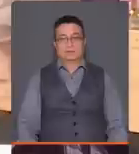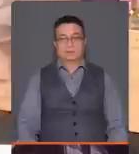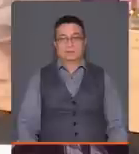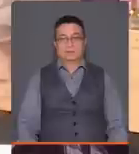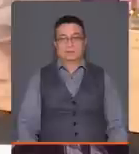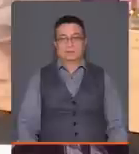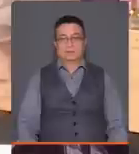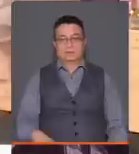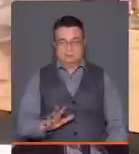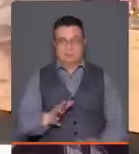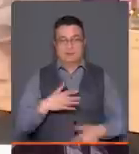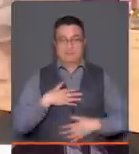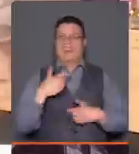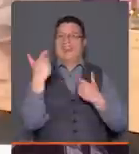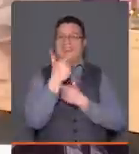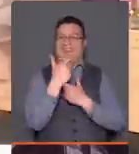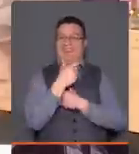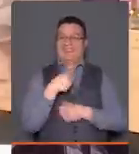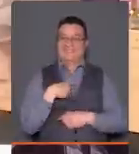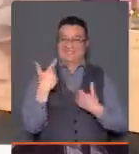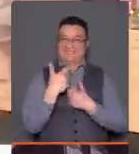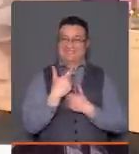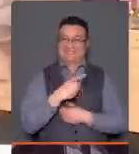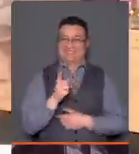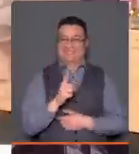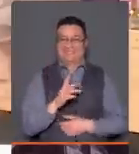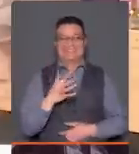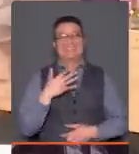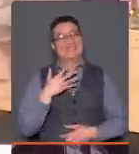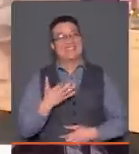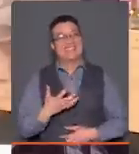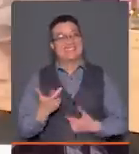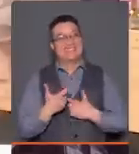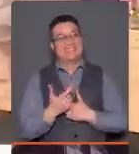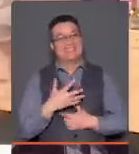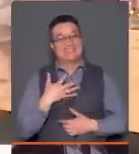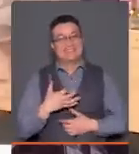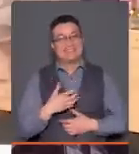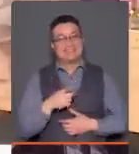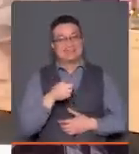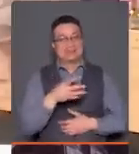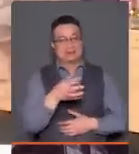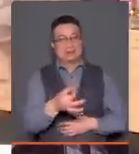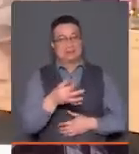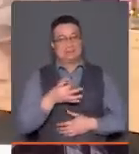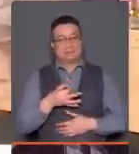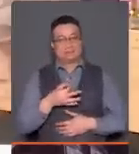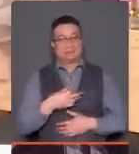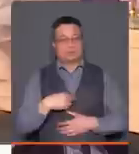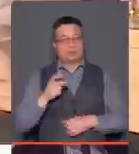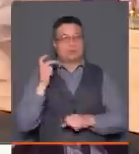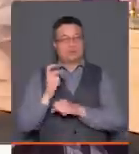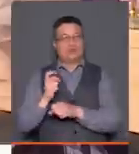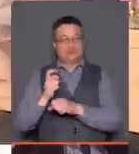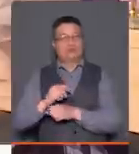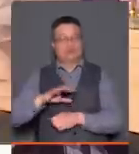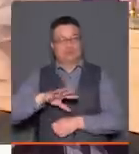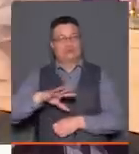yo me la había reír y le pregunté por qué y me dijo que por aceptación